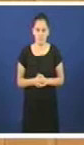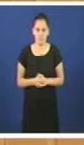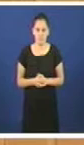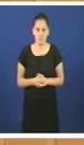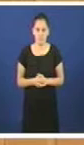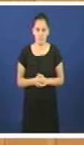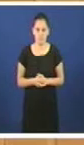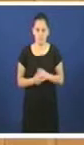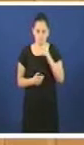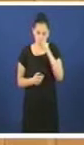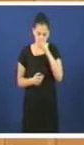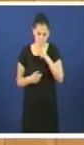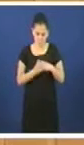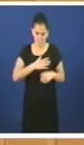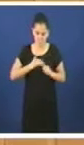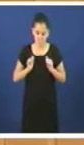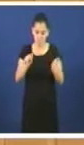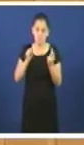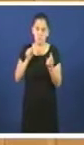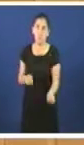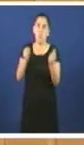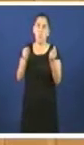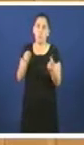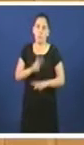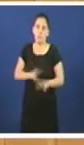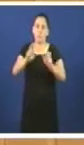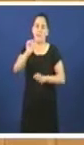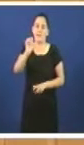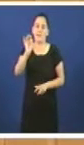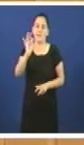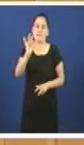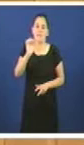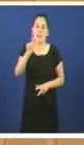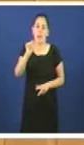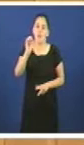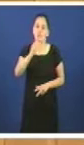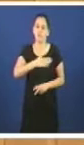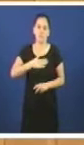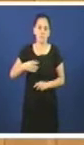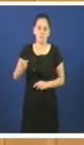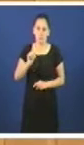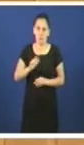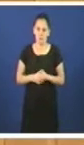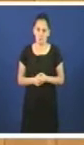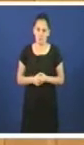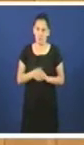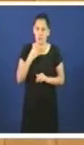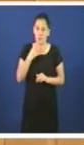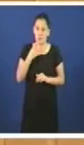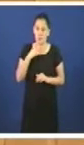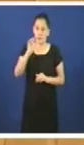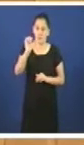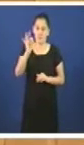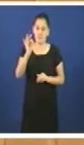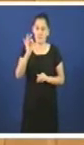en un que no entrar en disputas sobre castelao eso que usted dice de que castelao nunca escribe